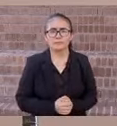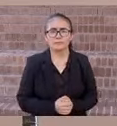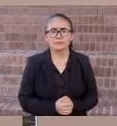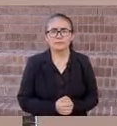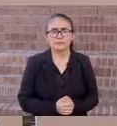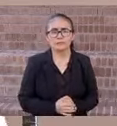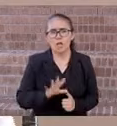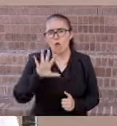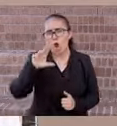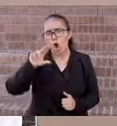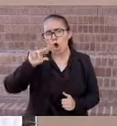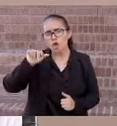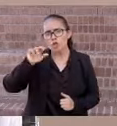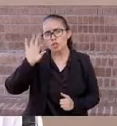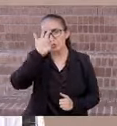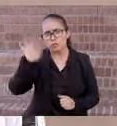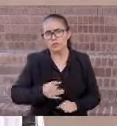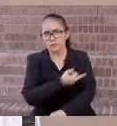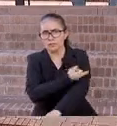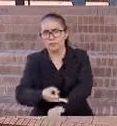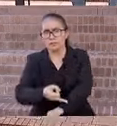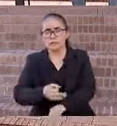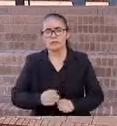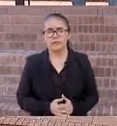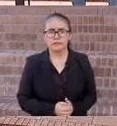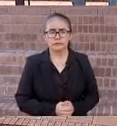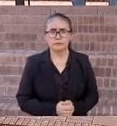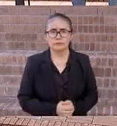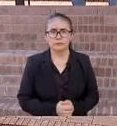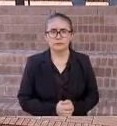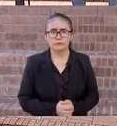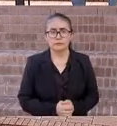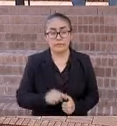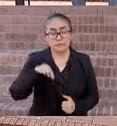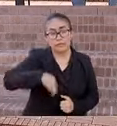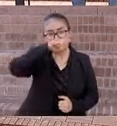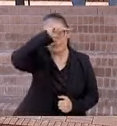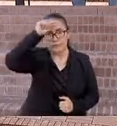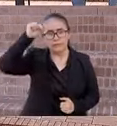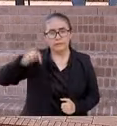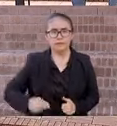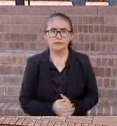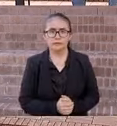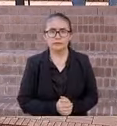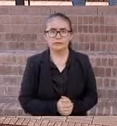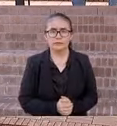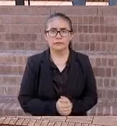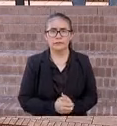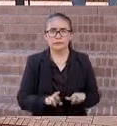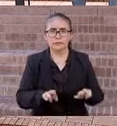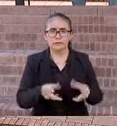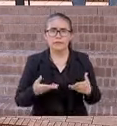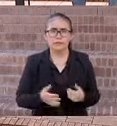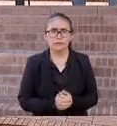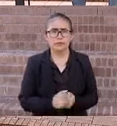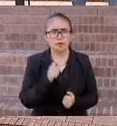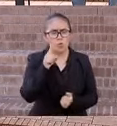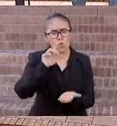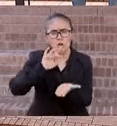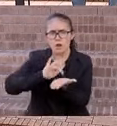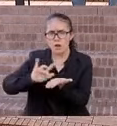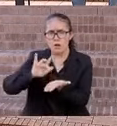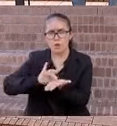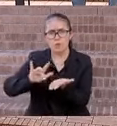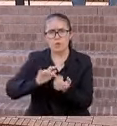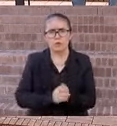el 80% de las familias en nayarit recibe cuando menos un apoyo